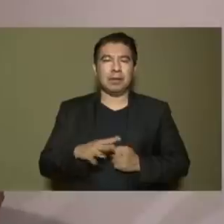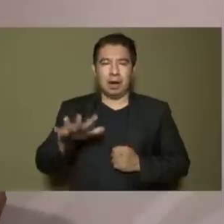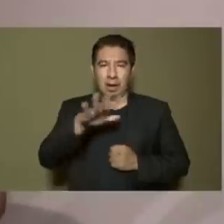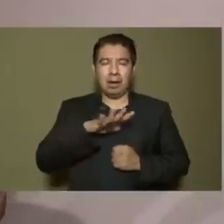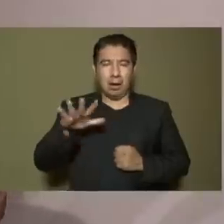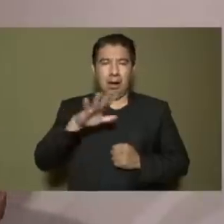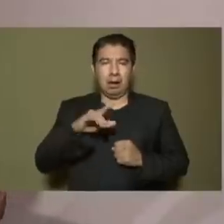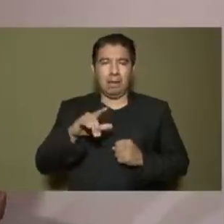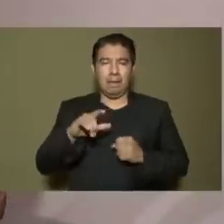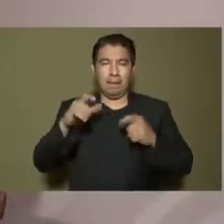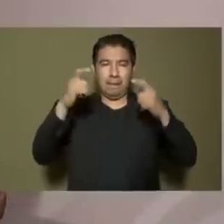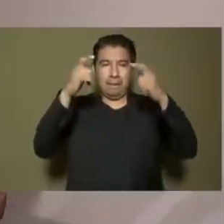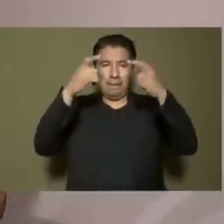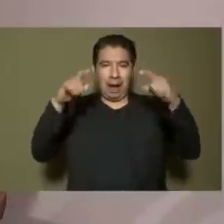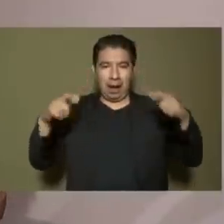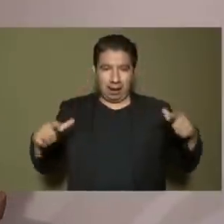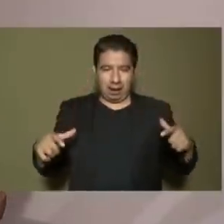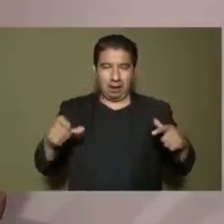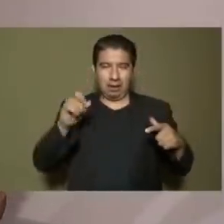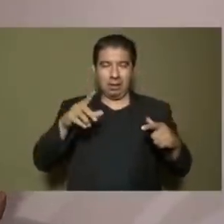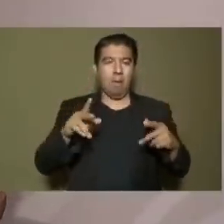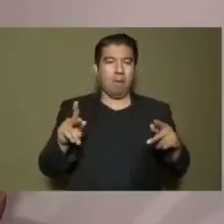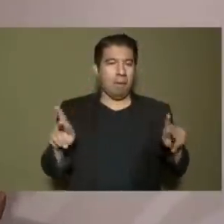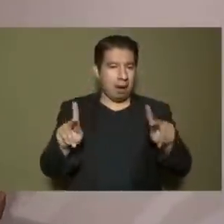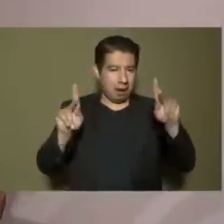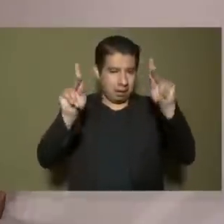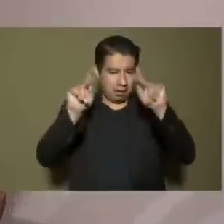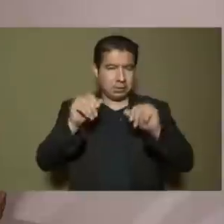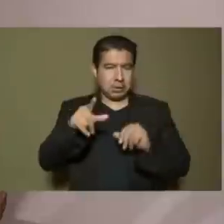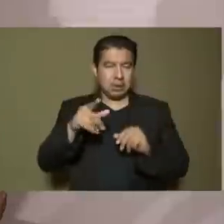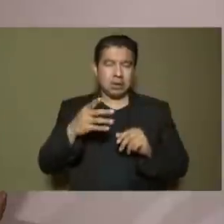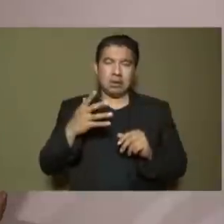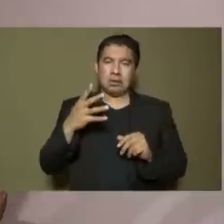este gran sitio,